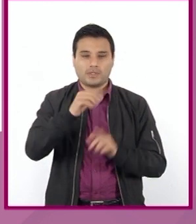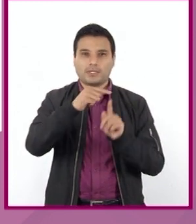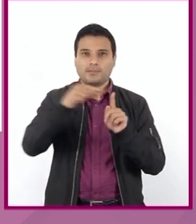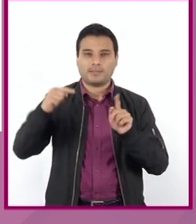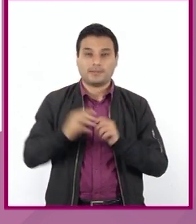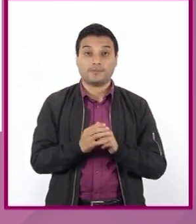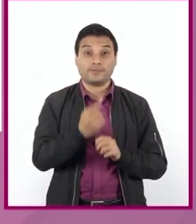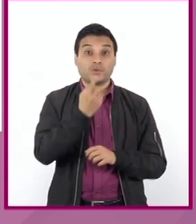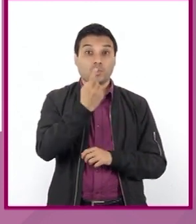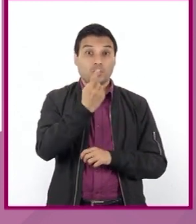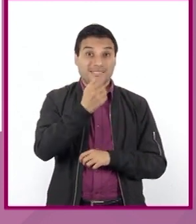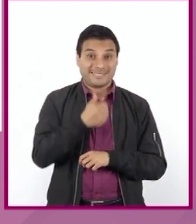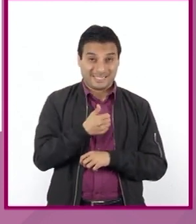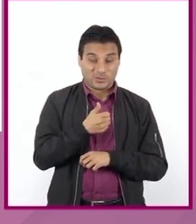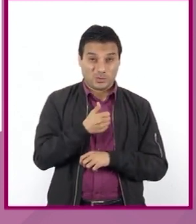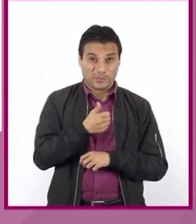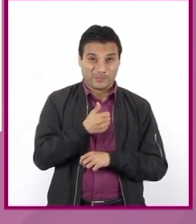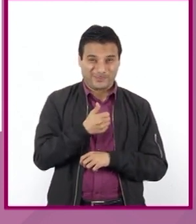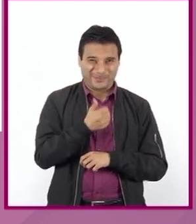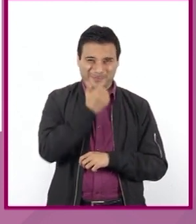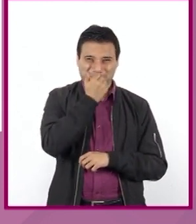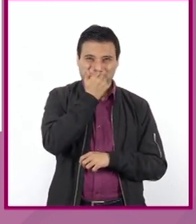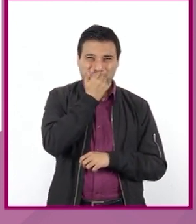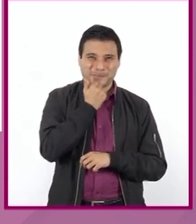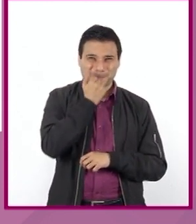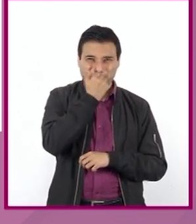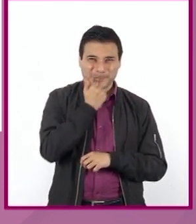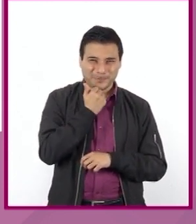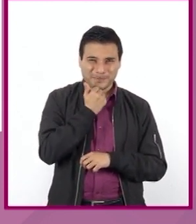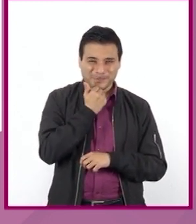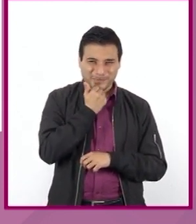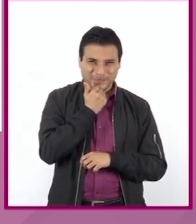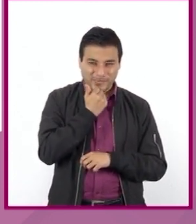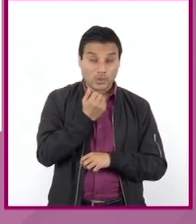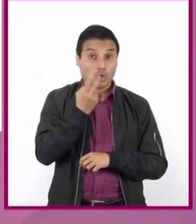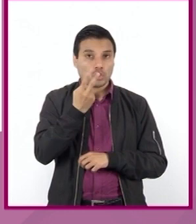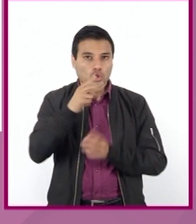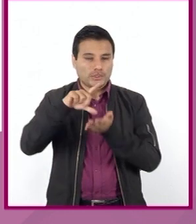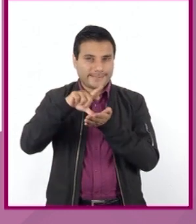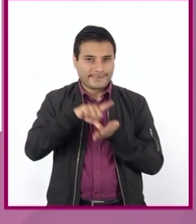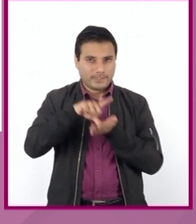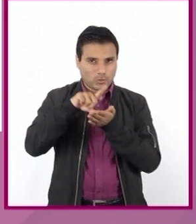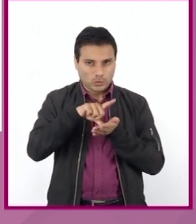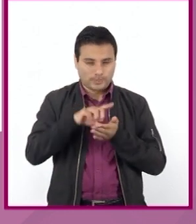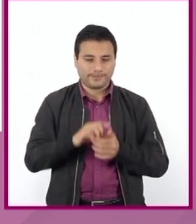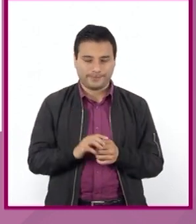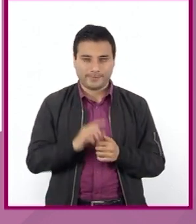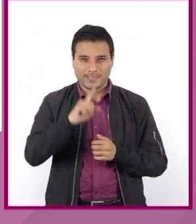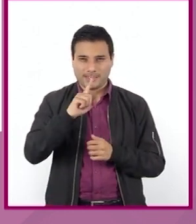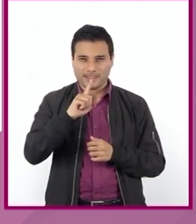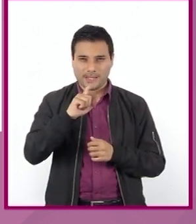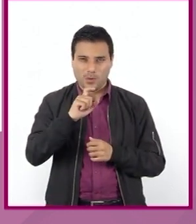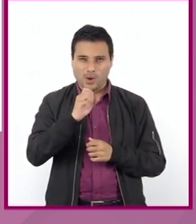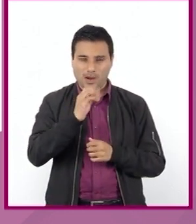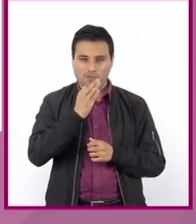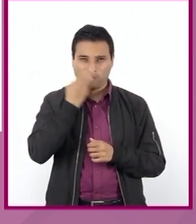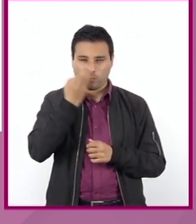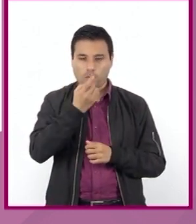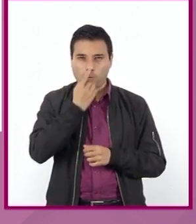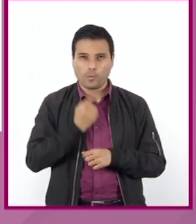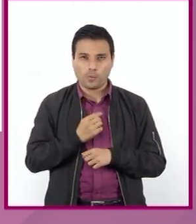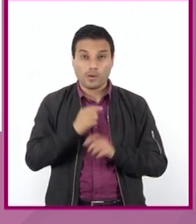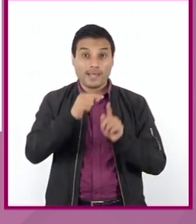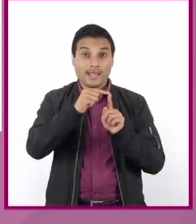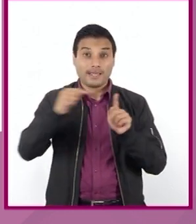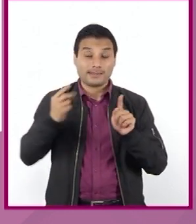sexto, que es la cantidad de azúcar que se utiliza para preparar 2 litros de agua de Jamaica, entre 2 y